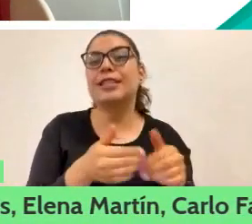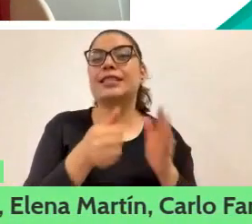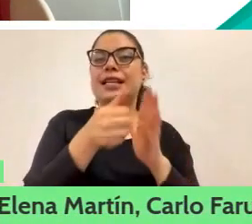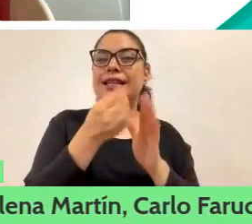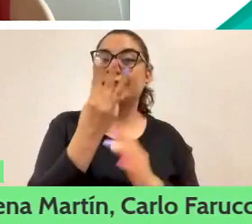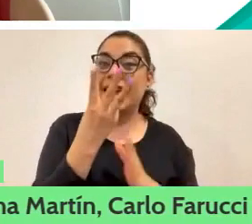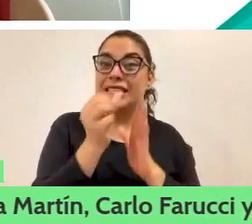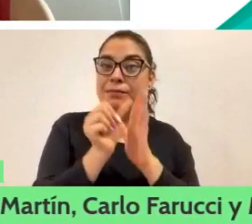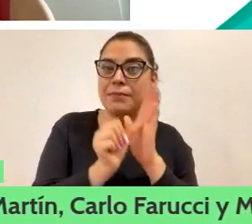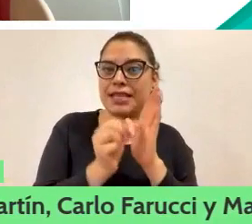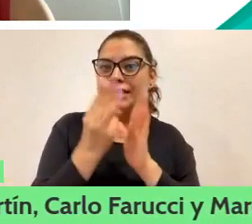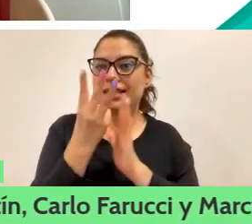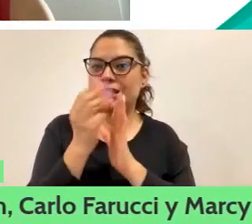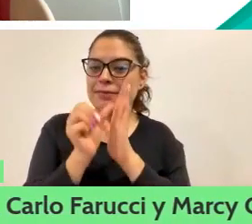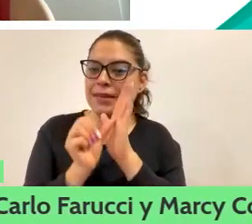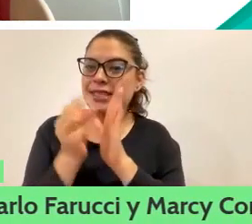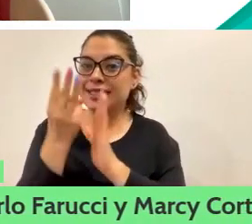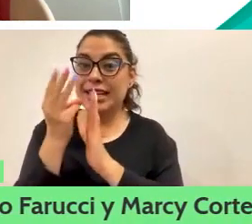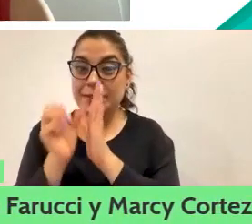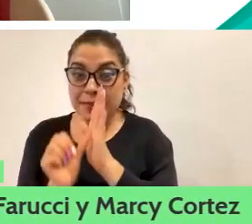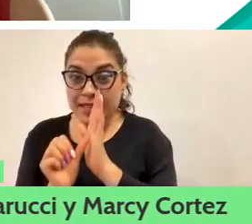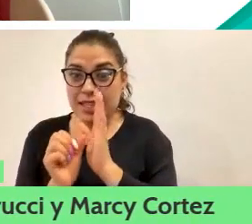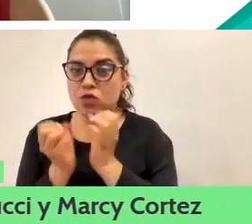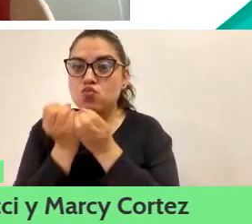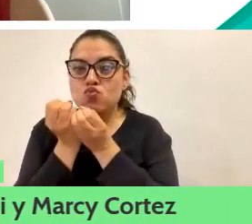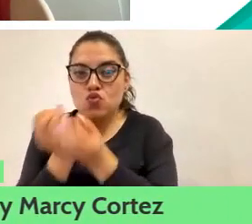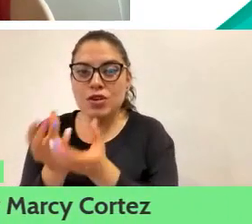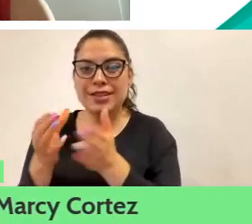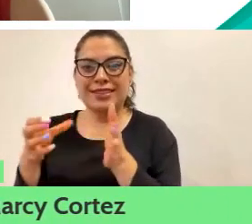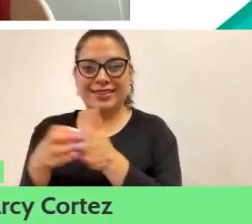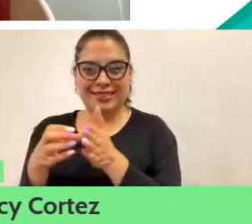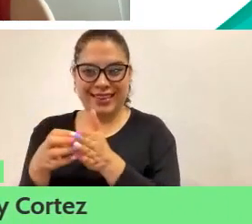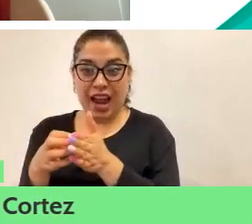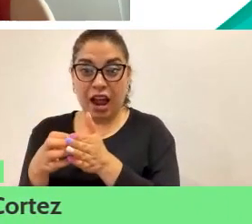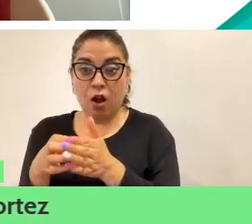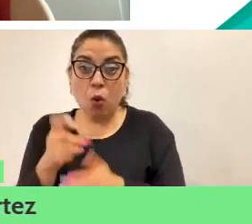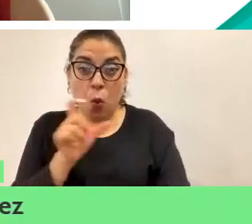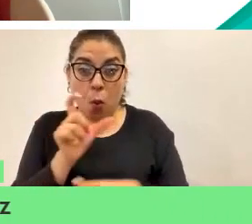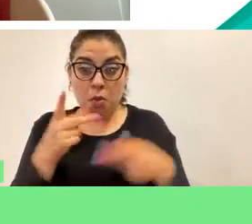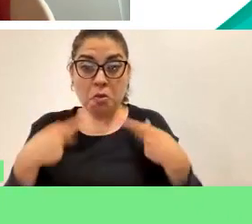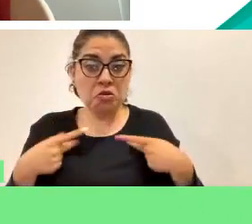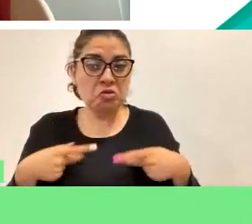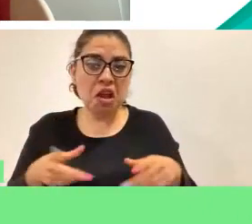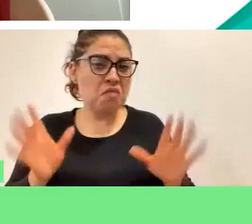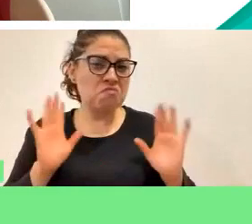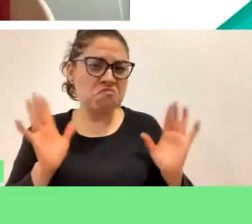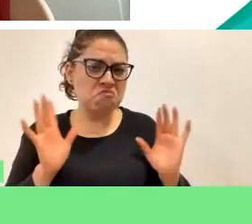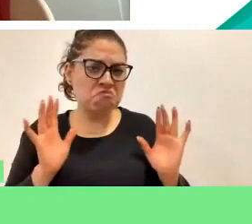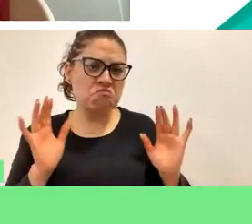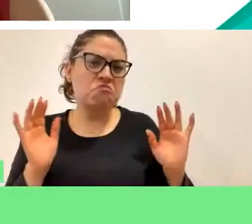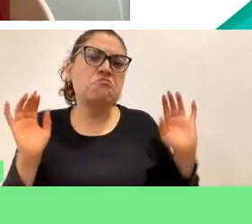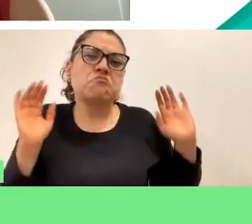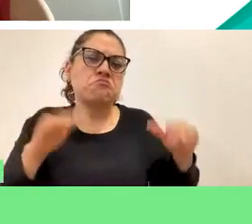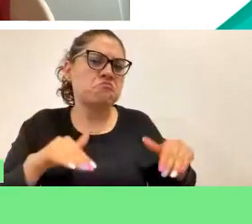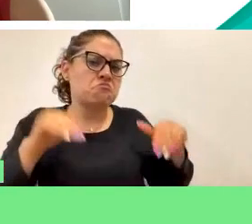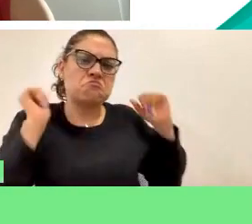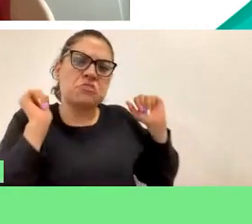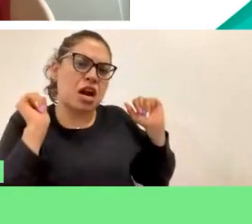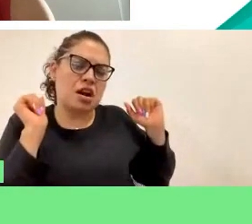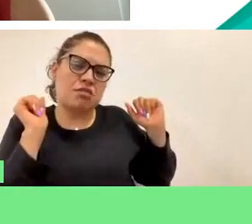cajas hasta que decide darse de baja o no. Entonces, en esa caja, que el precio que he dicho de casi 30